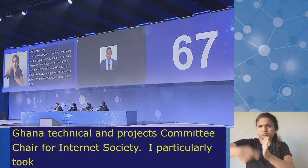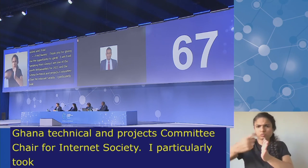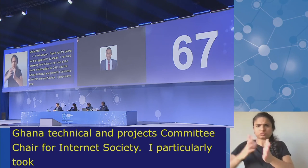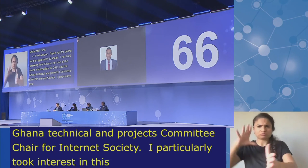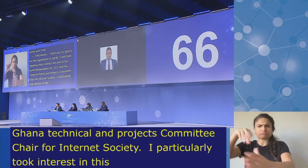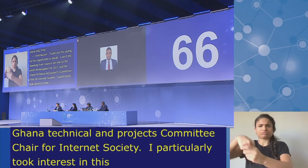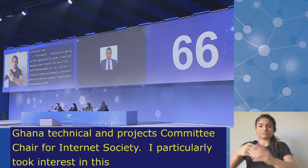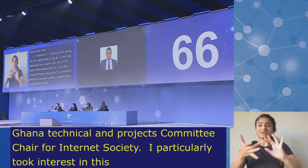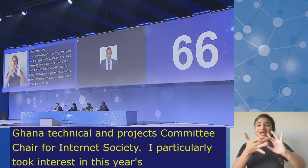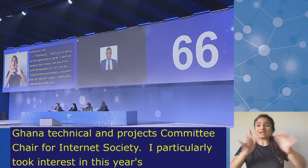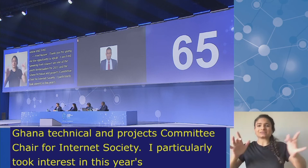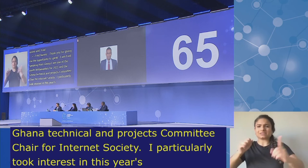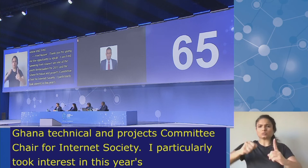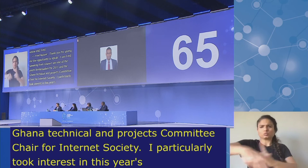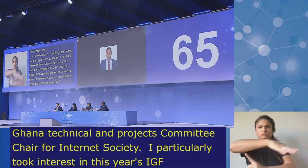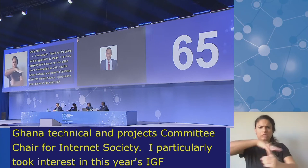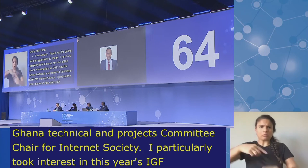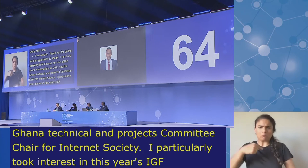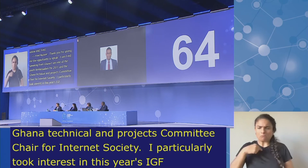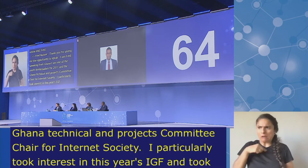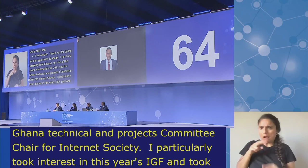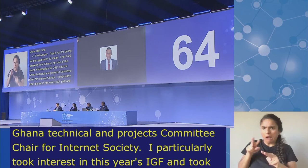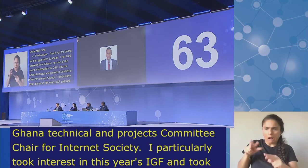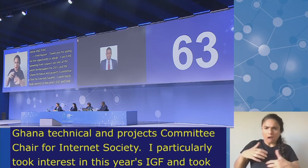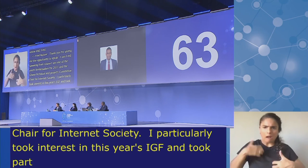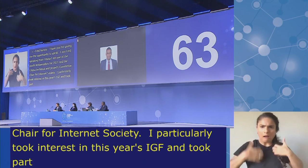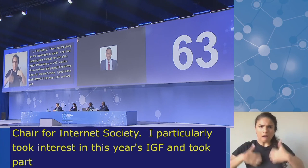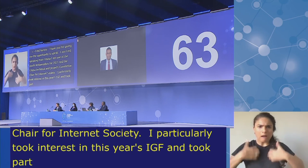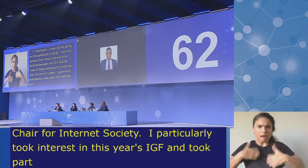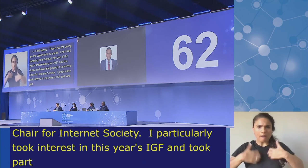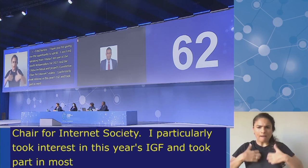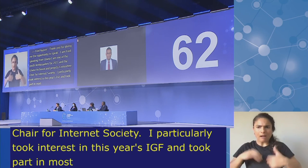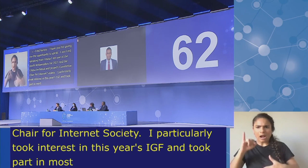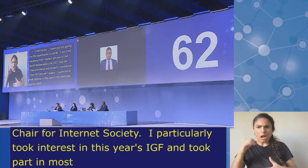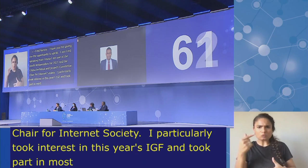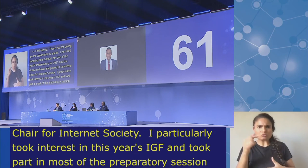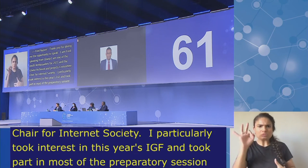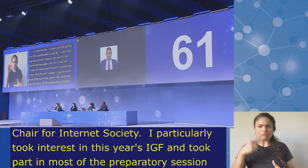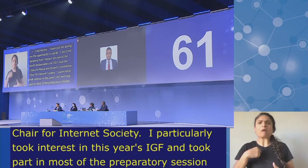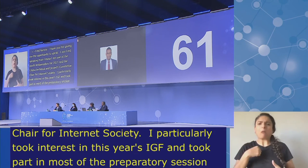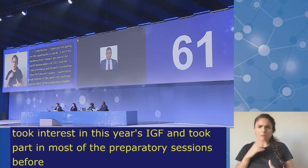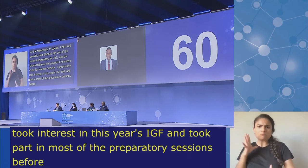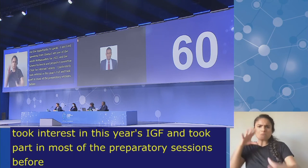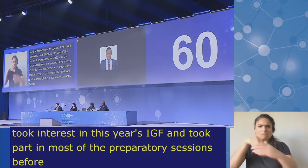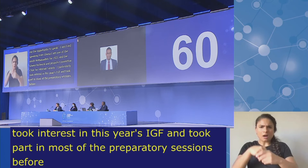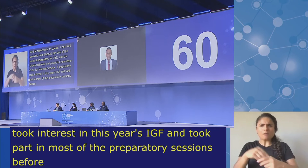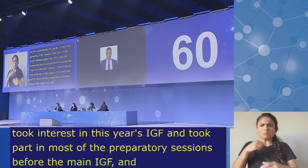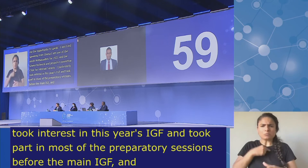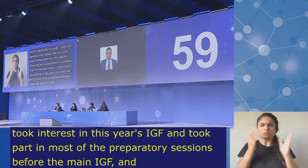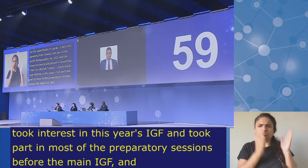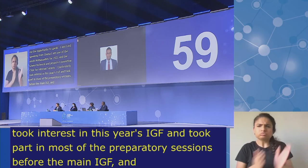Para mí ha sido especialmente interesante durante esta cumbre todo lo que tiene que ver con